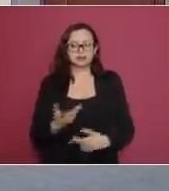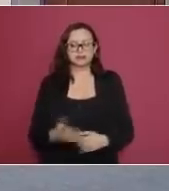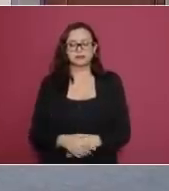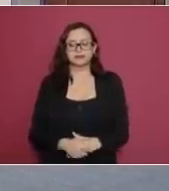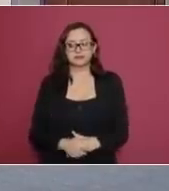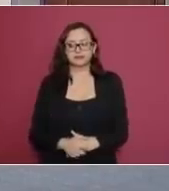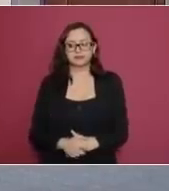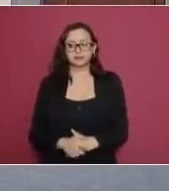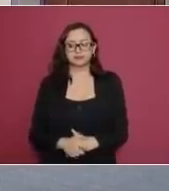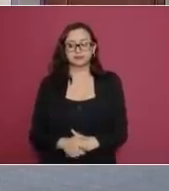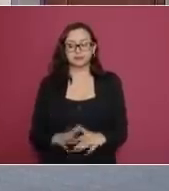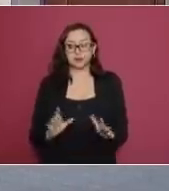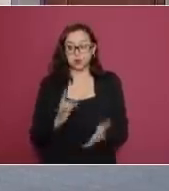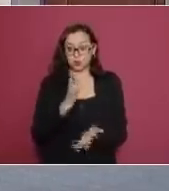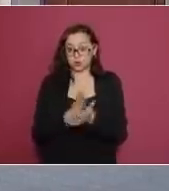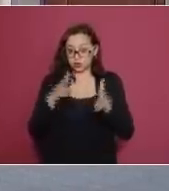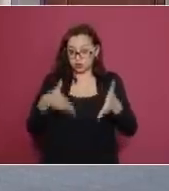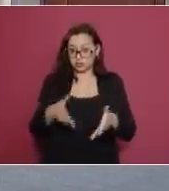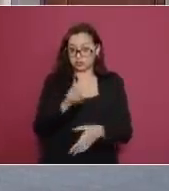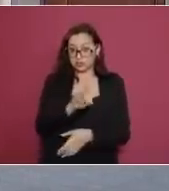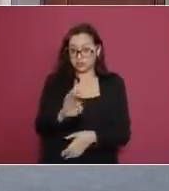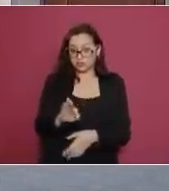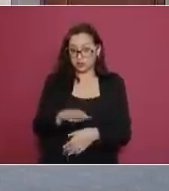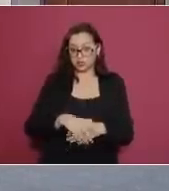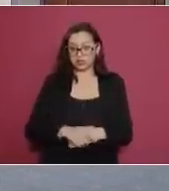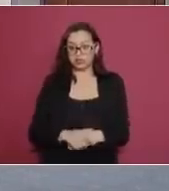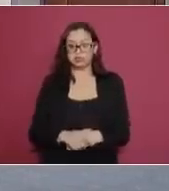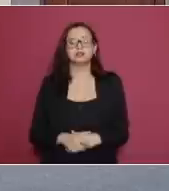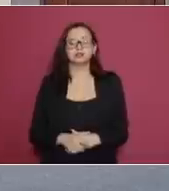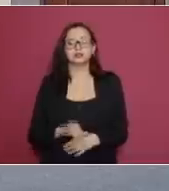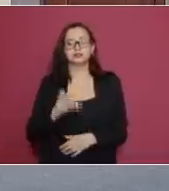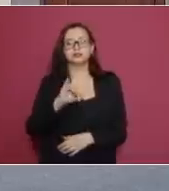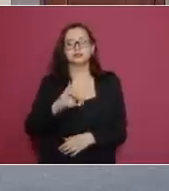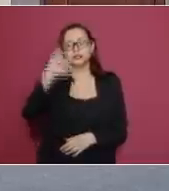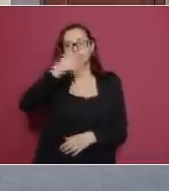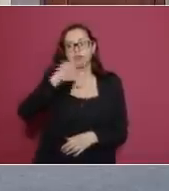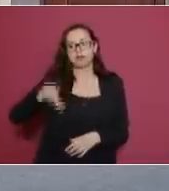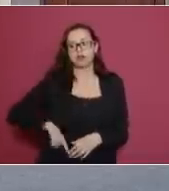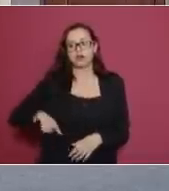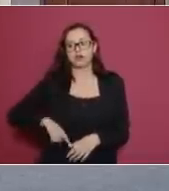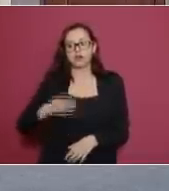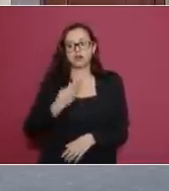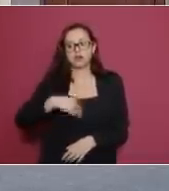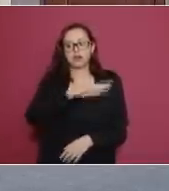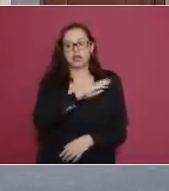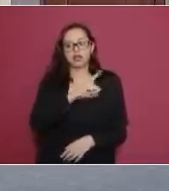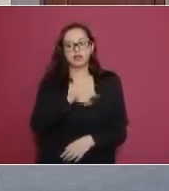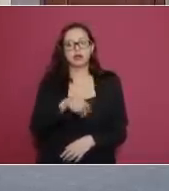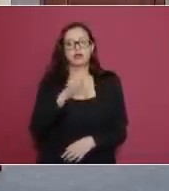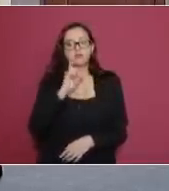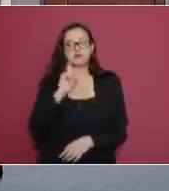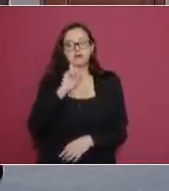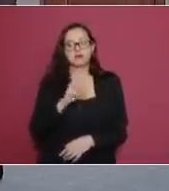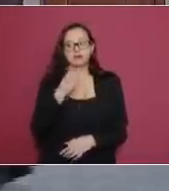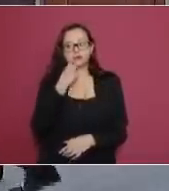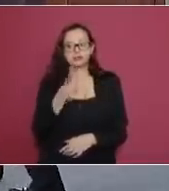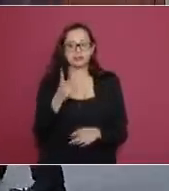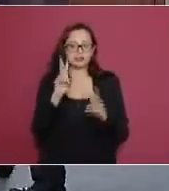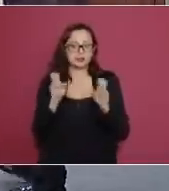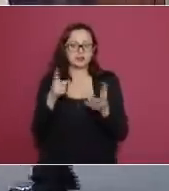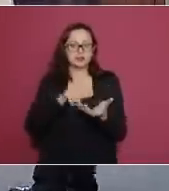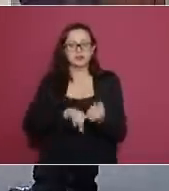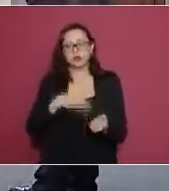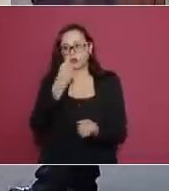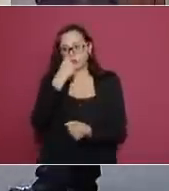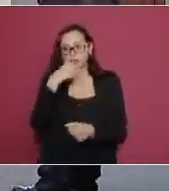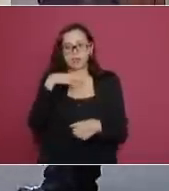Hablas del Distrito Federal, de la Ciudad de México. Ciudad de México fue lo que comentó la jefa de gobierno, que en mayo entraba este programa de comida caliente, licenciado.